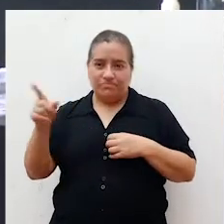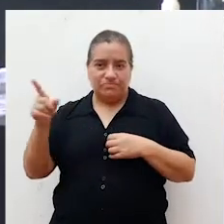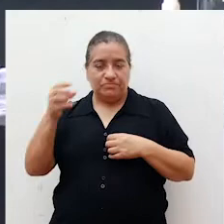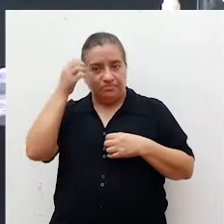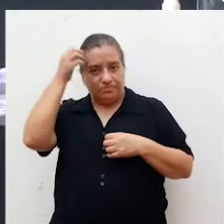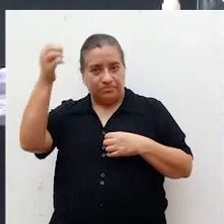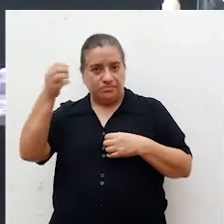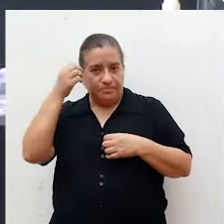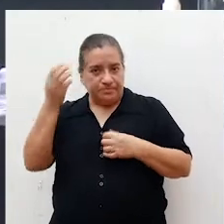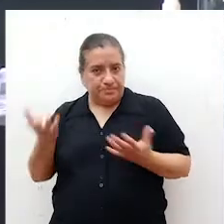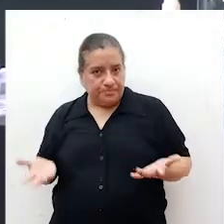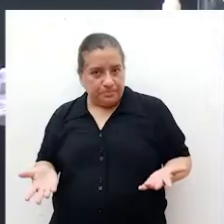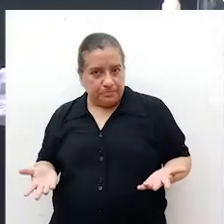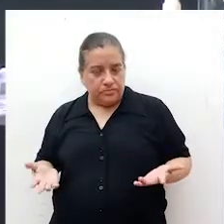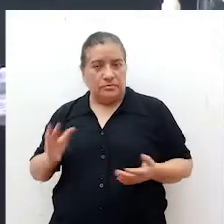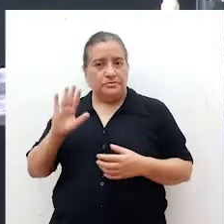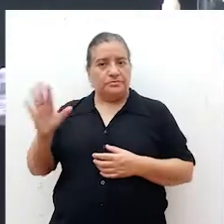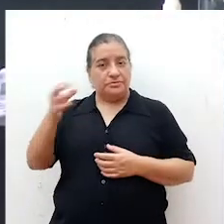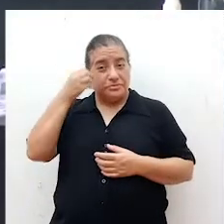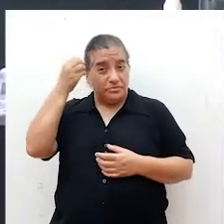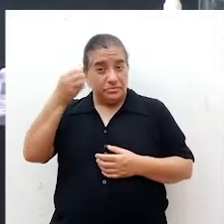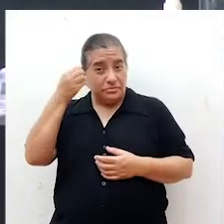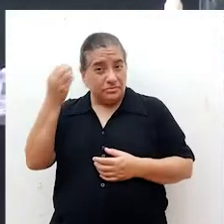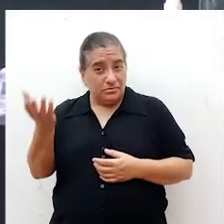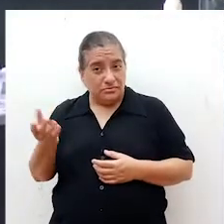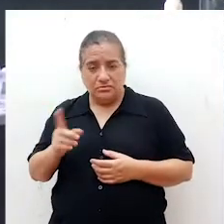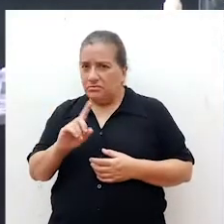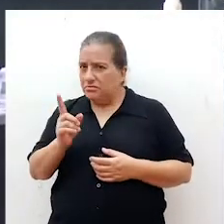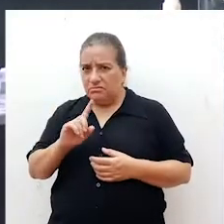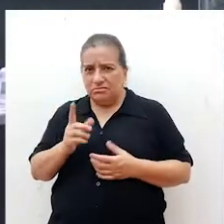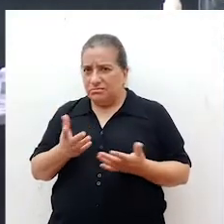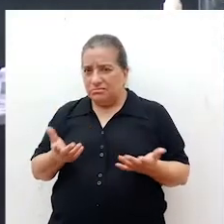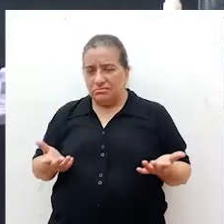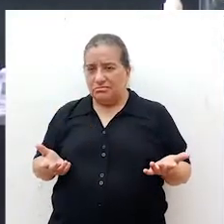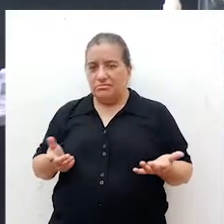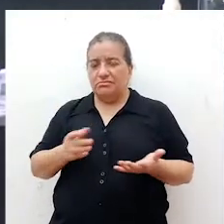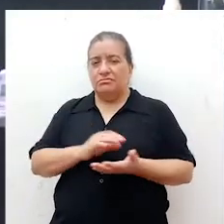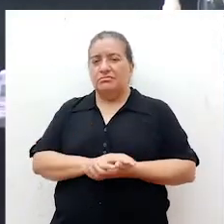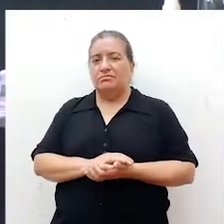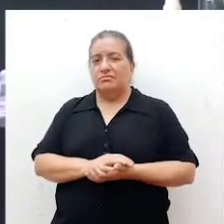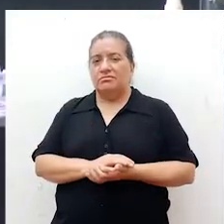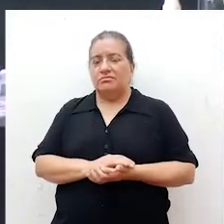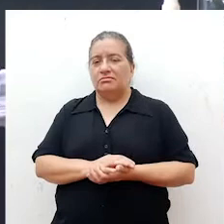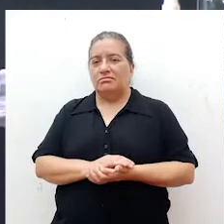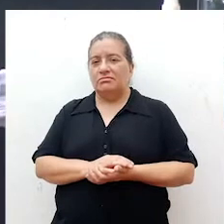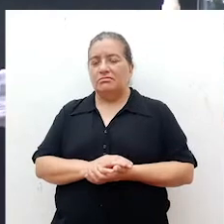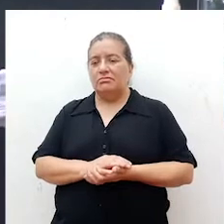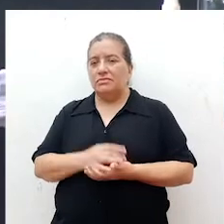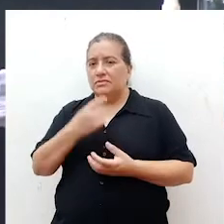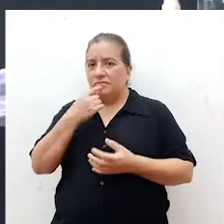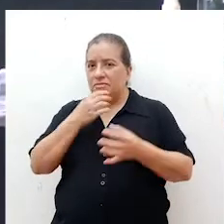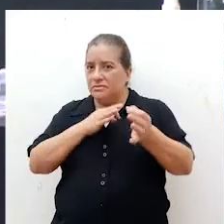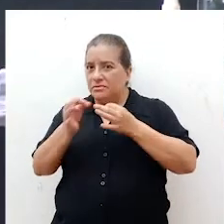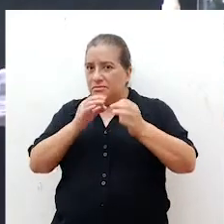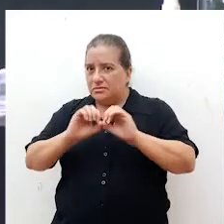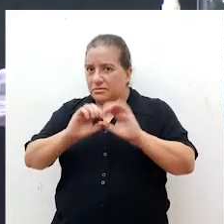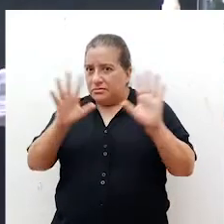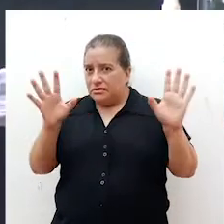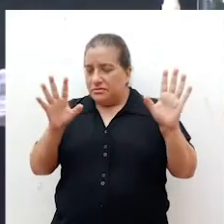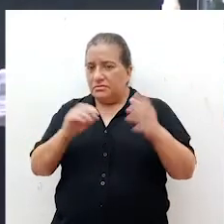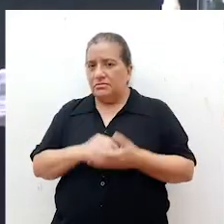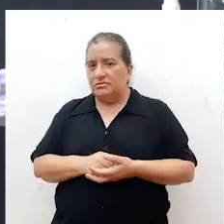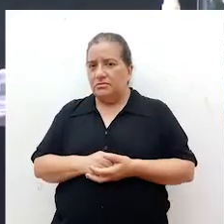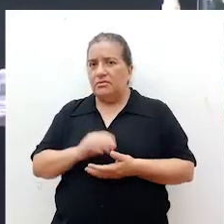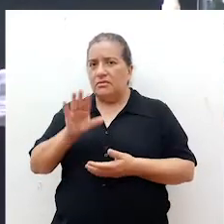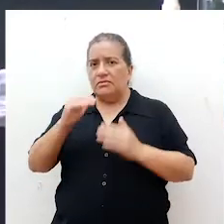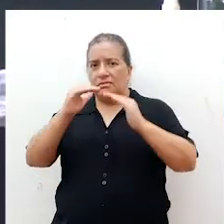irresponsable. No suscribíamos ese discurso, porque ese discurso no advertía